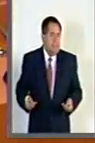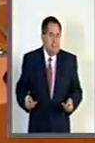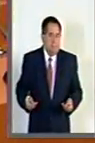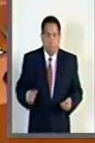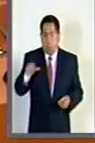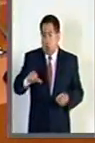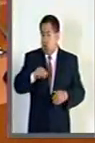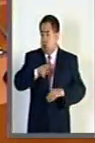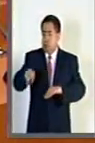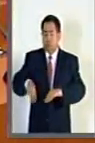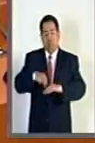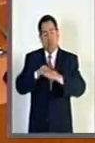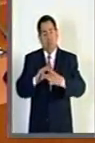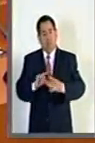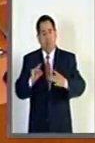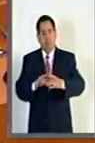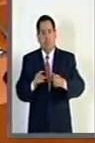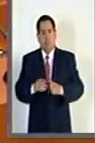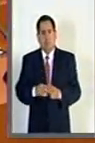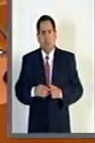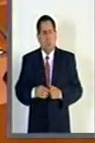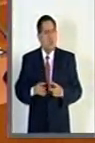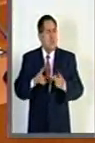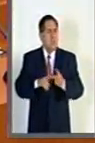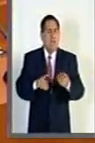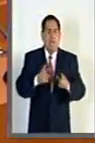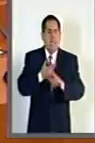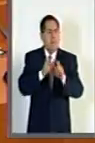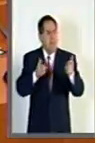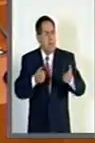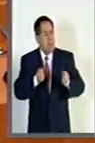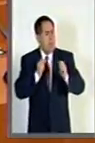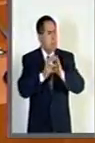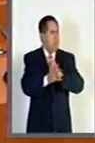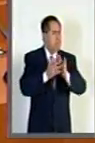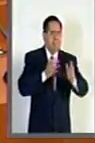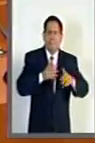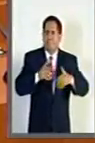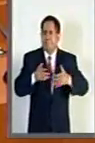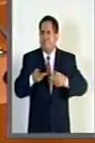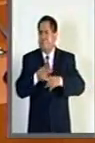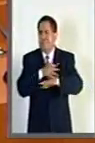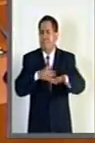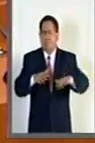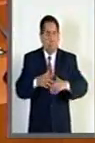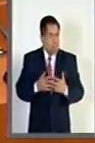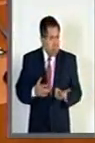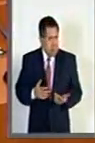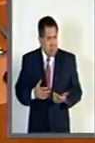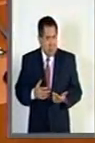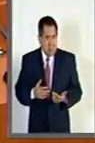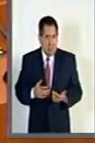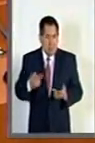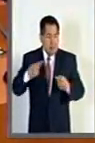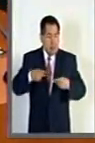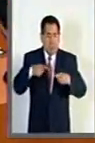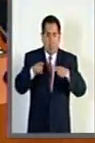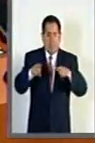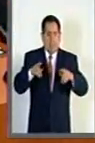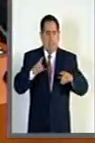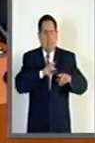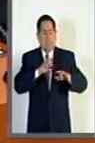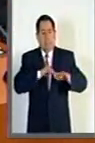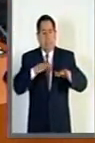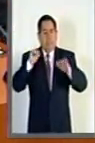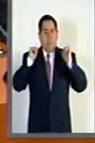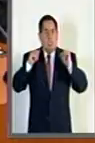esta tribuna que ¿dónde está la libertad de tránsito? Que se está espantando a